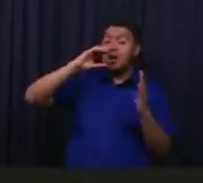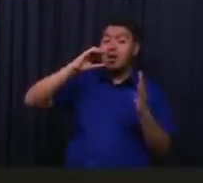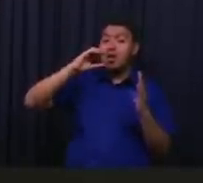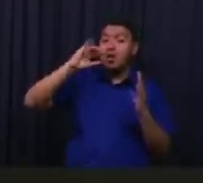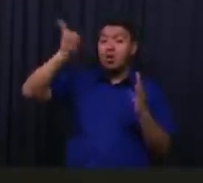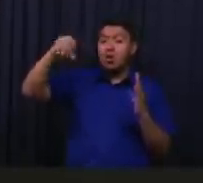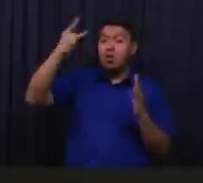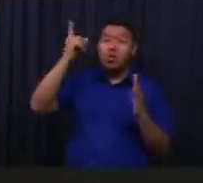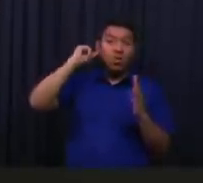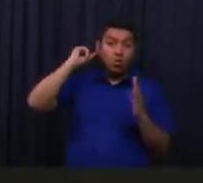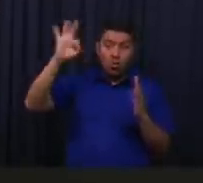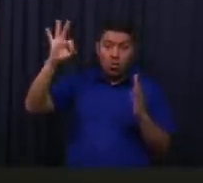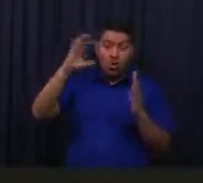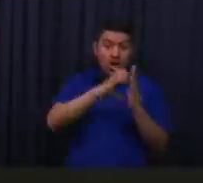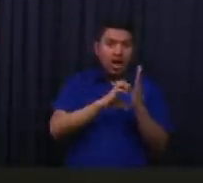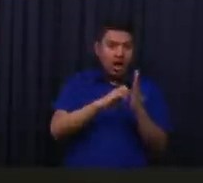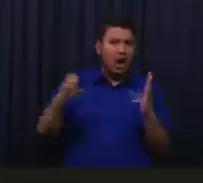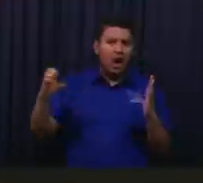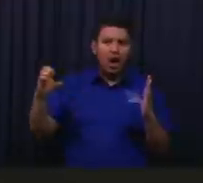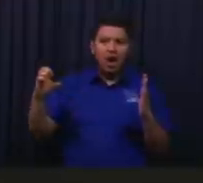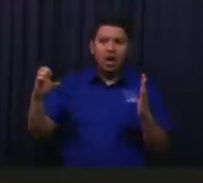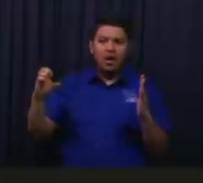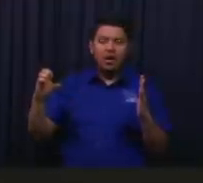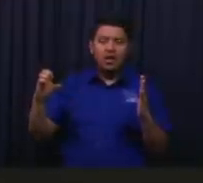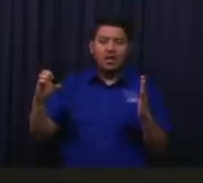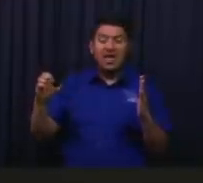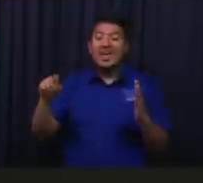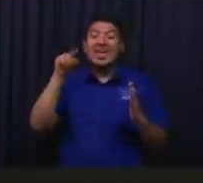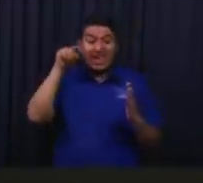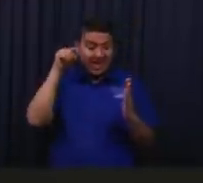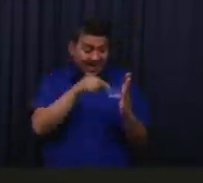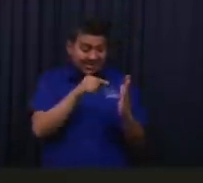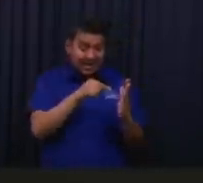siendo regada con agua chuca,